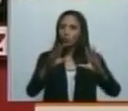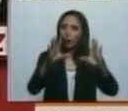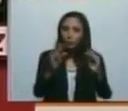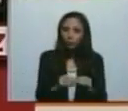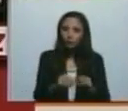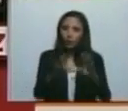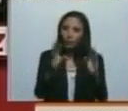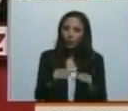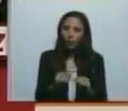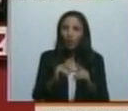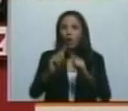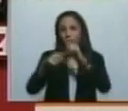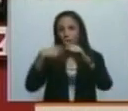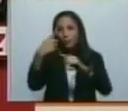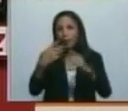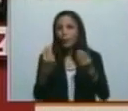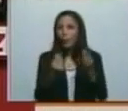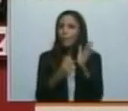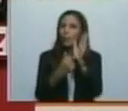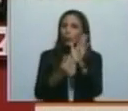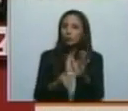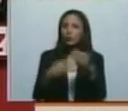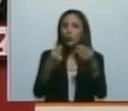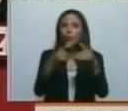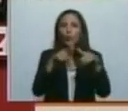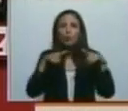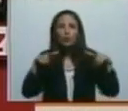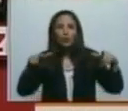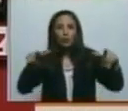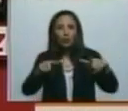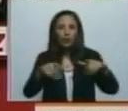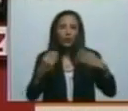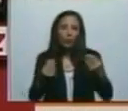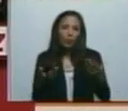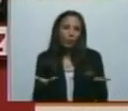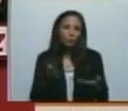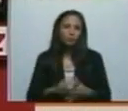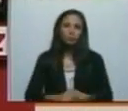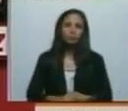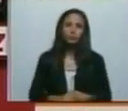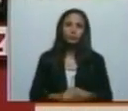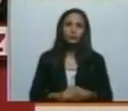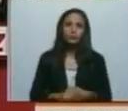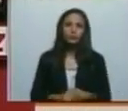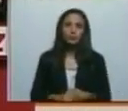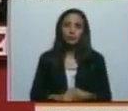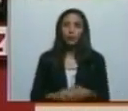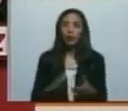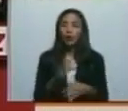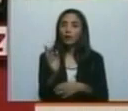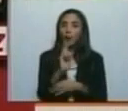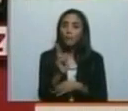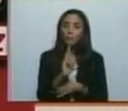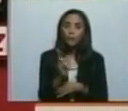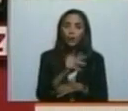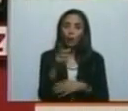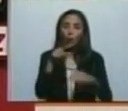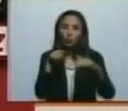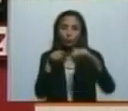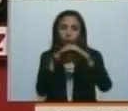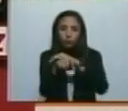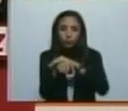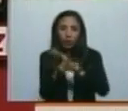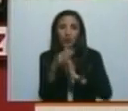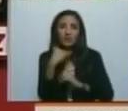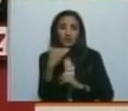les voy a dibujar más o menos cómo era la zona. Llegó un momento que ellos entraron cuando ellos estuvieron cerca, para que ustedes